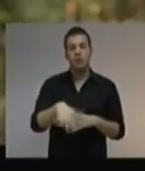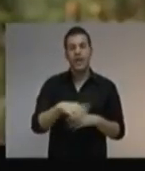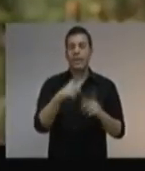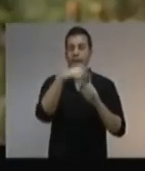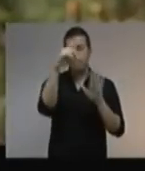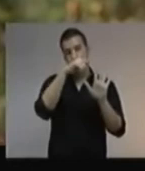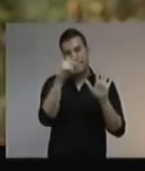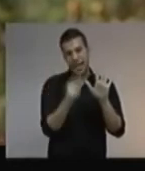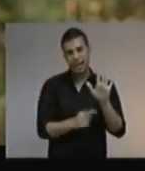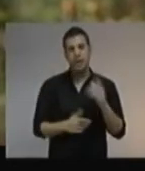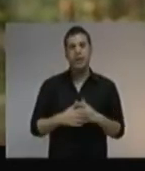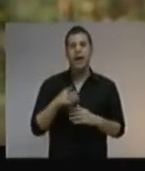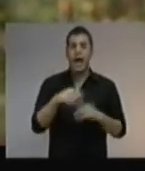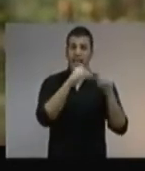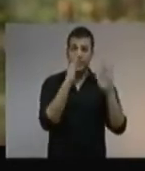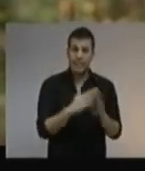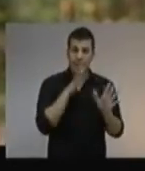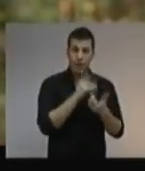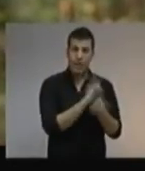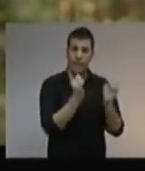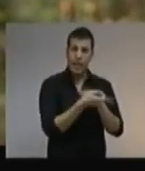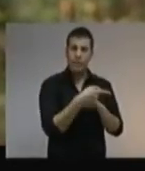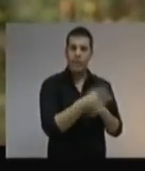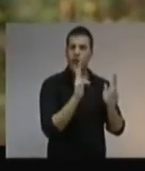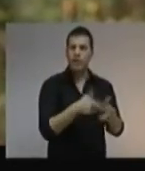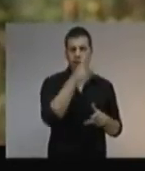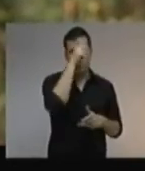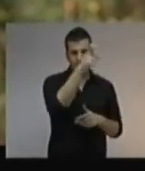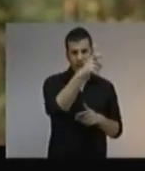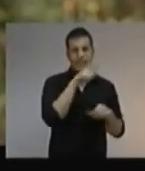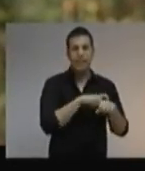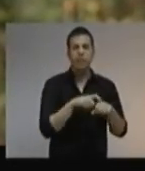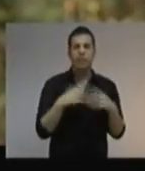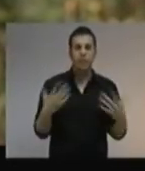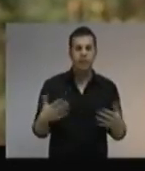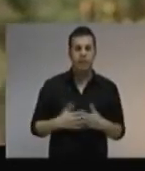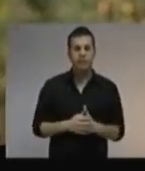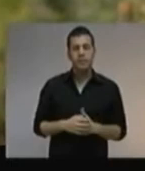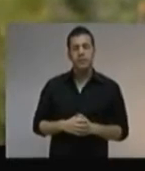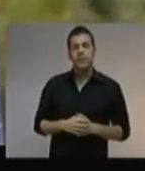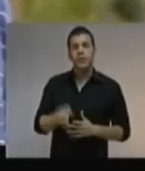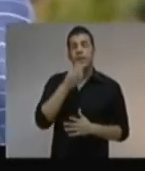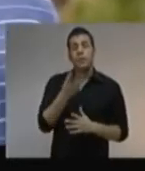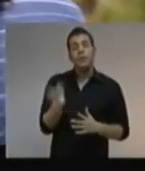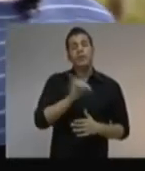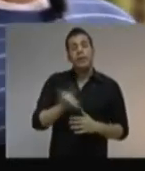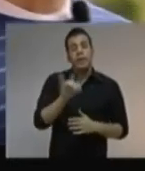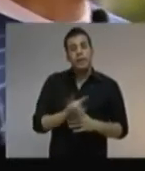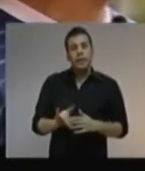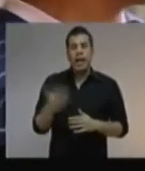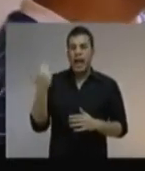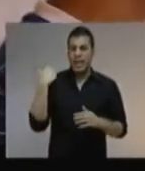las antiguas casonas convertidas en hoteles rurales. ¿Cuál es la tipología de una casona típica y qué oferta existe en la isla? Pues estas casonas canarias, que eran